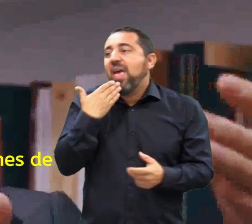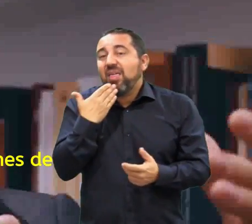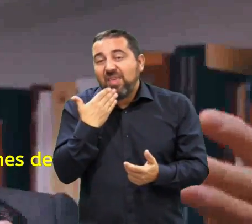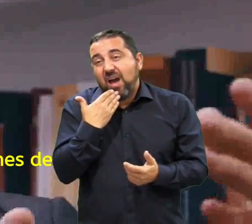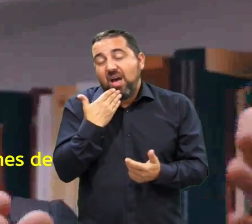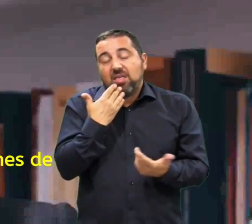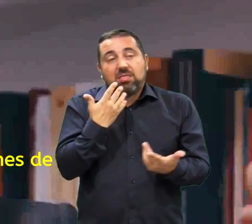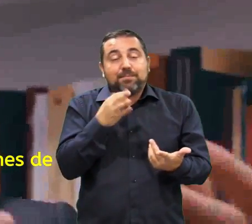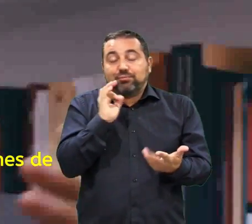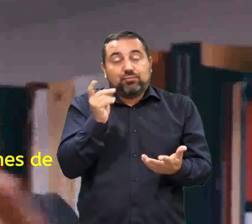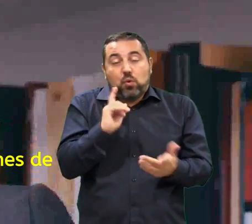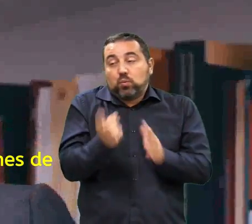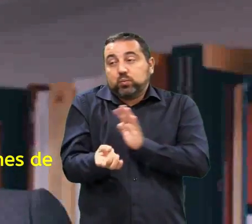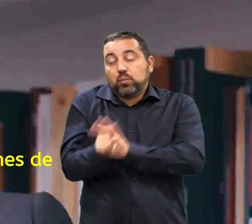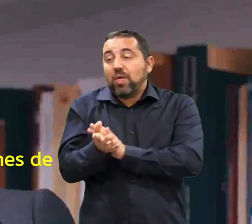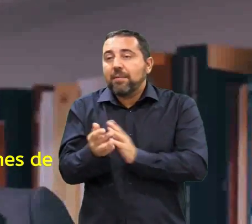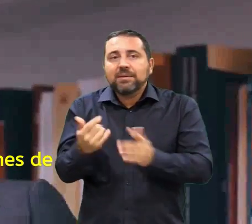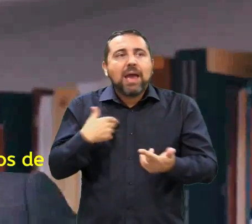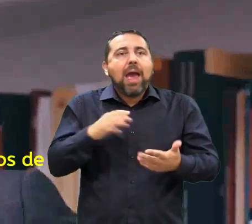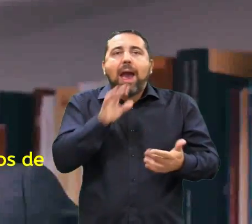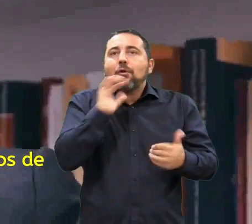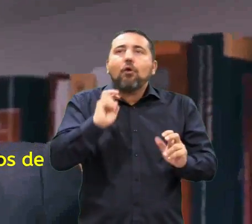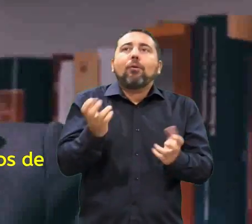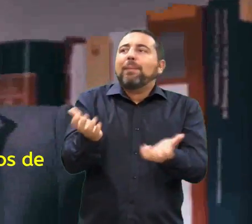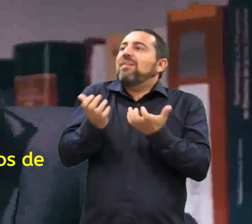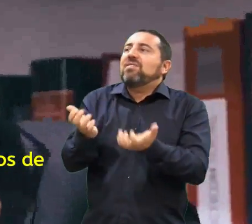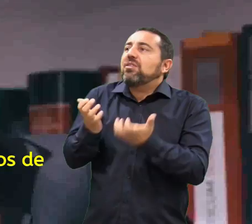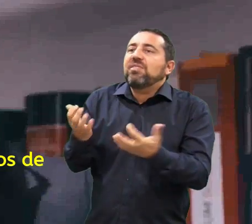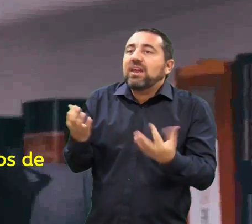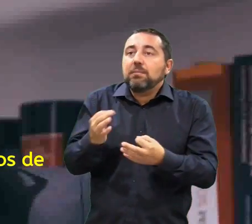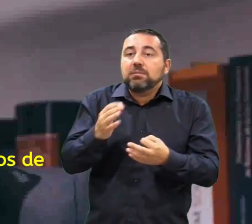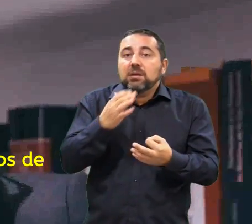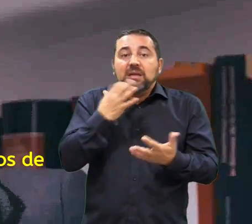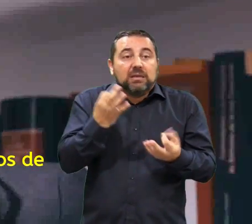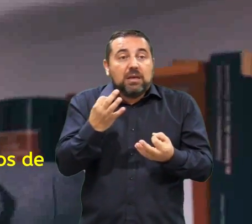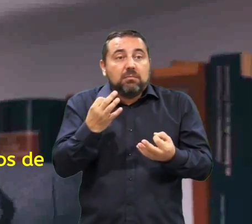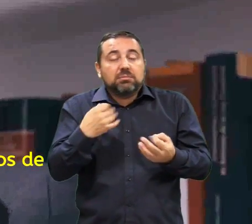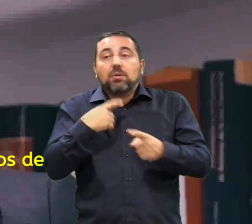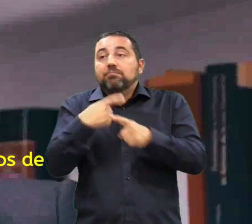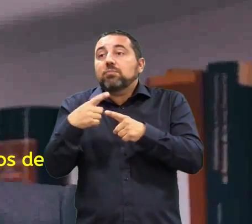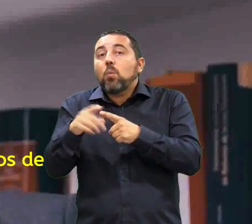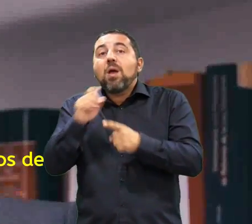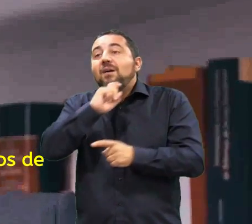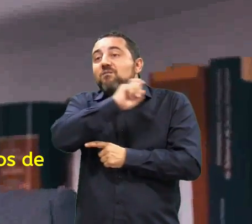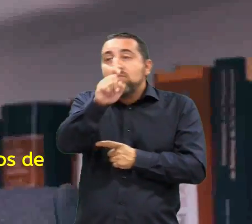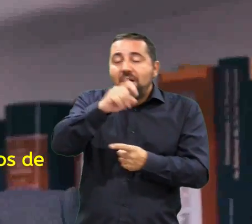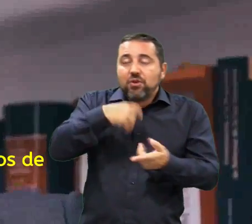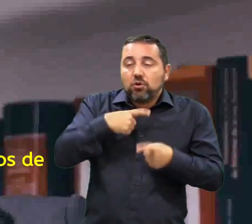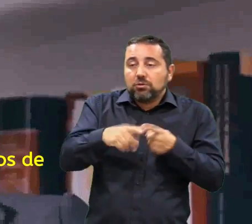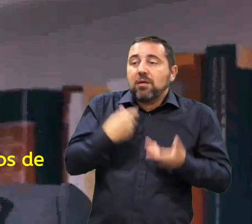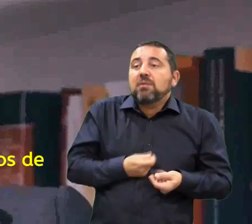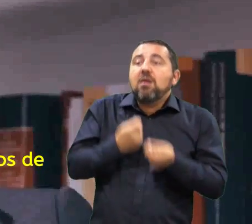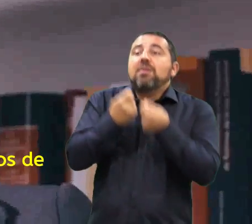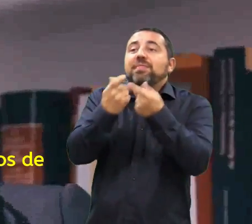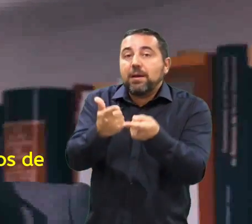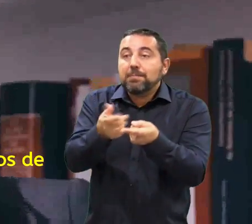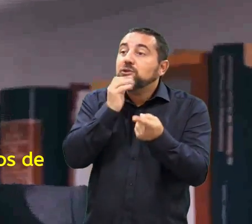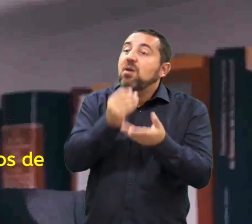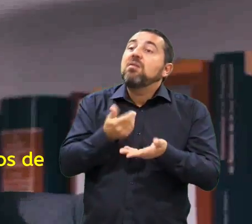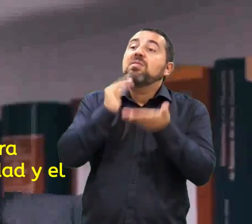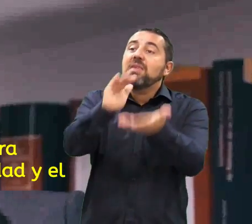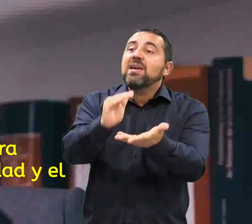por razones de edad, normalmente no sucede, no tienes otros beneficios que los derivados de aportar bienes a